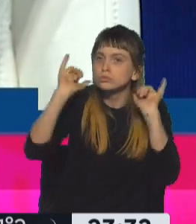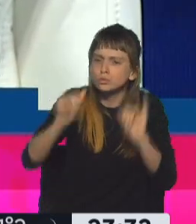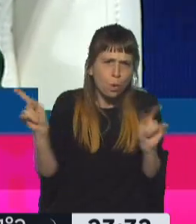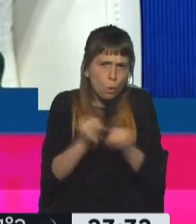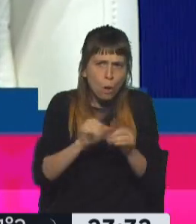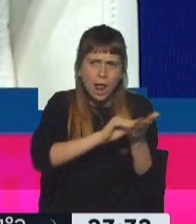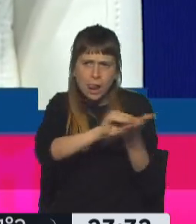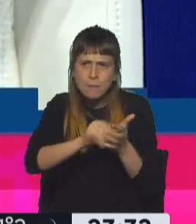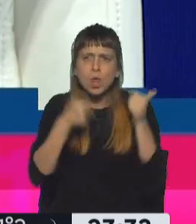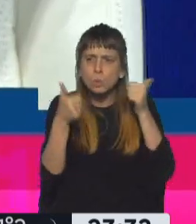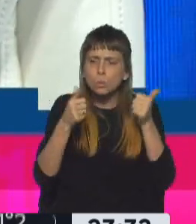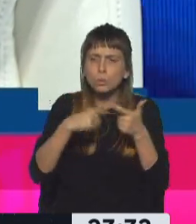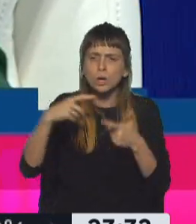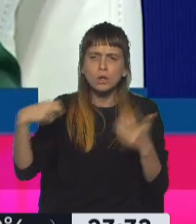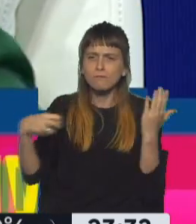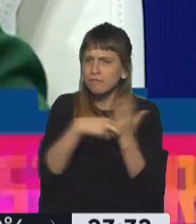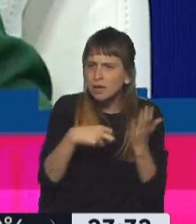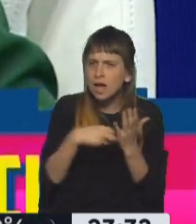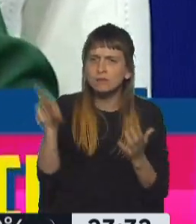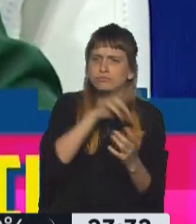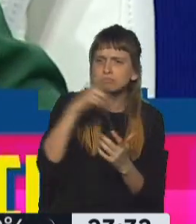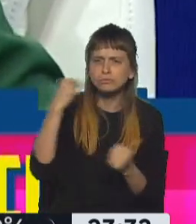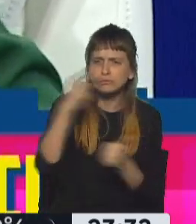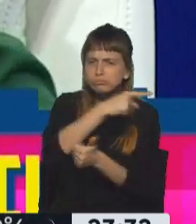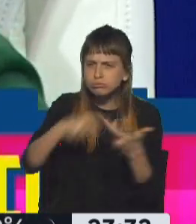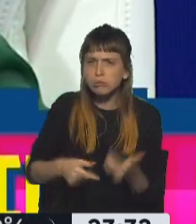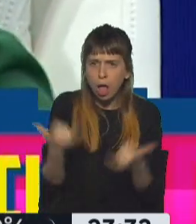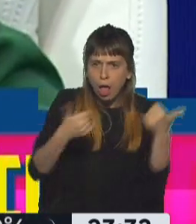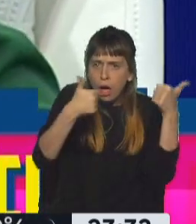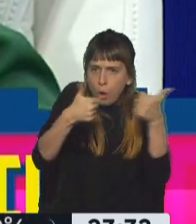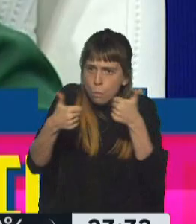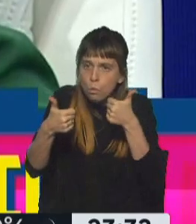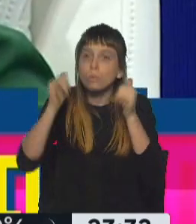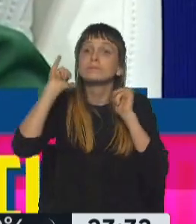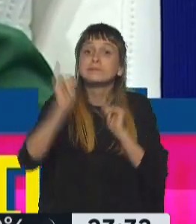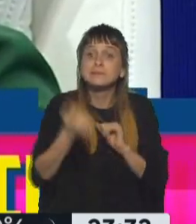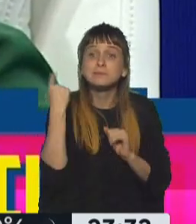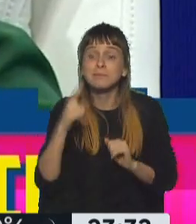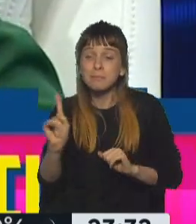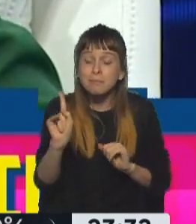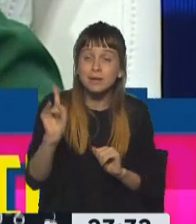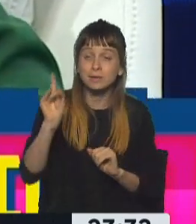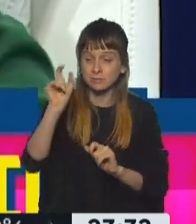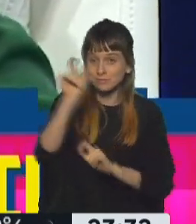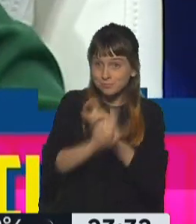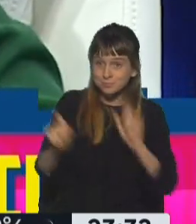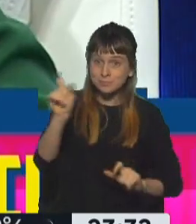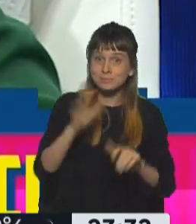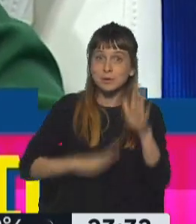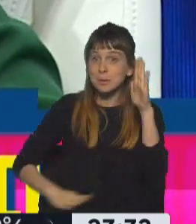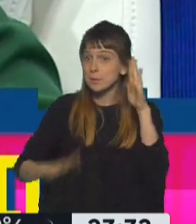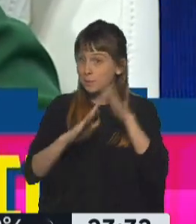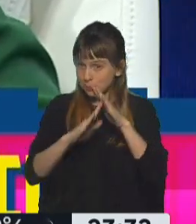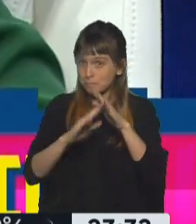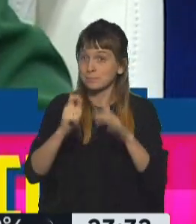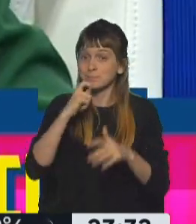empleados, y buenos fiscales, y buenas fiscalas, sin lugar a dudas. Pero la verdad que el dispositivo de poder, del Poder Judicial, empezando por la